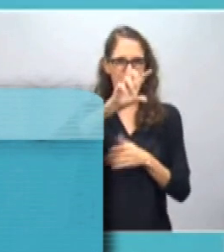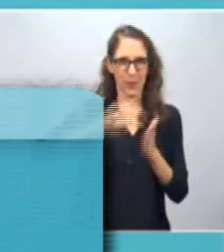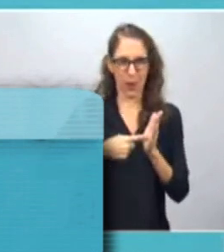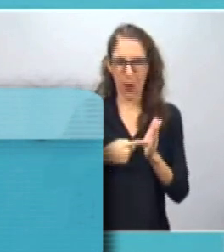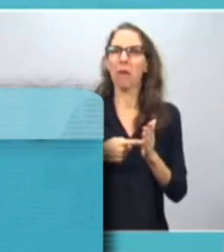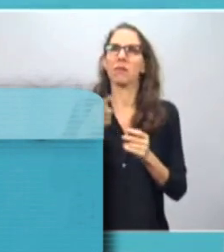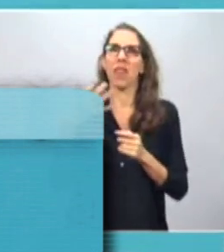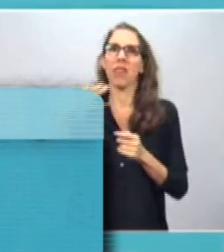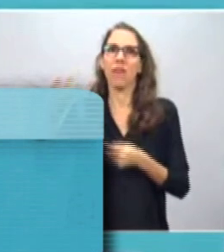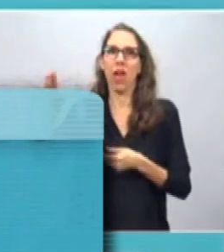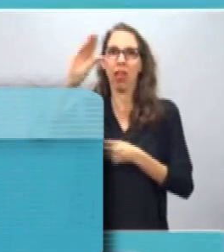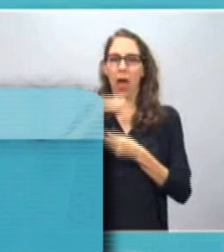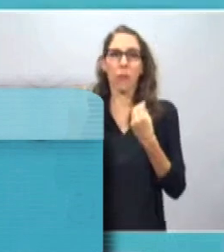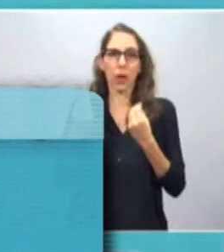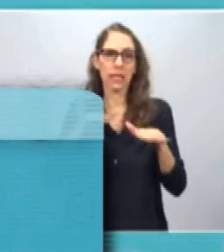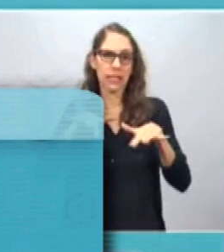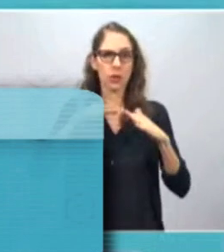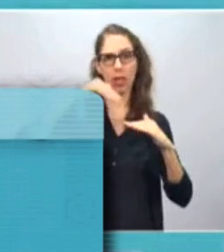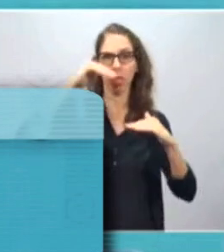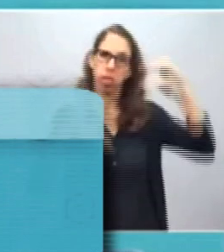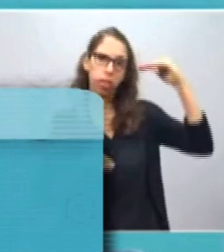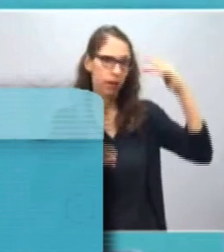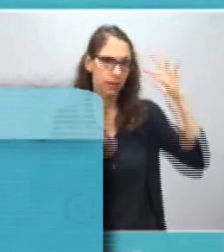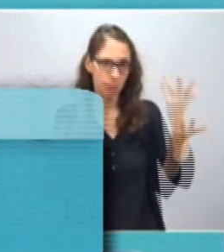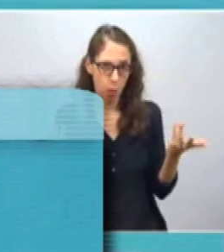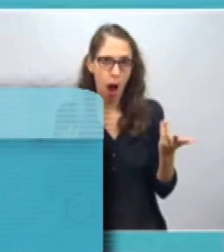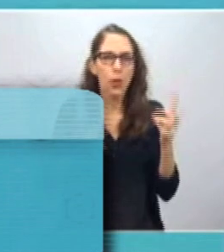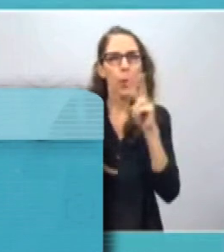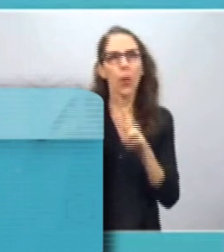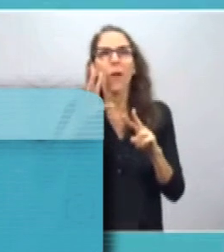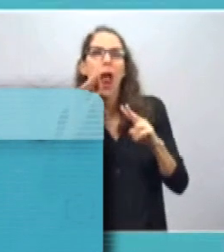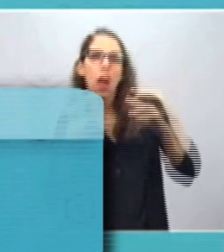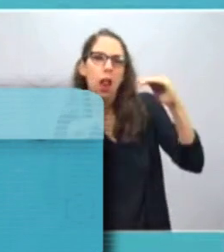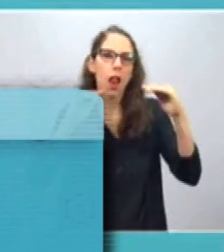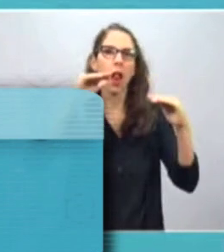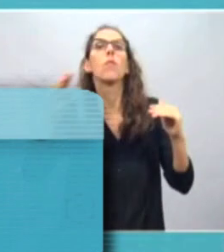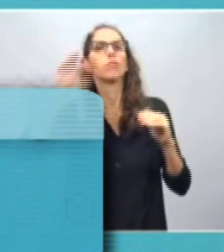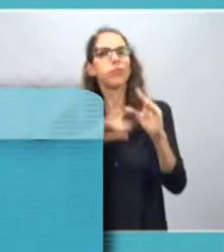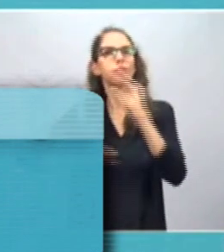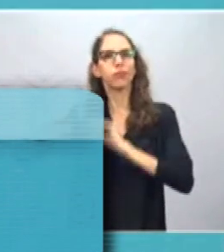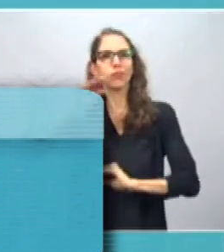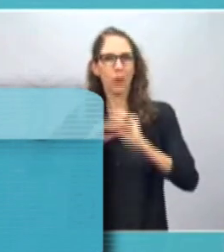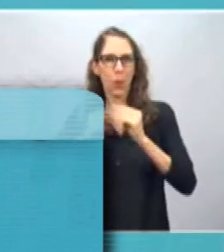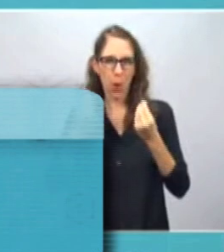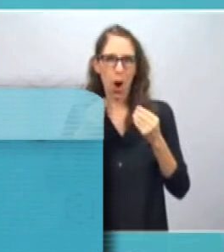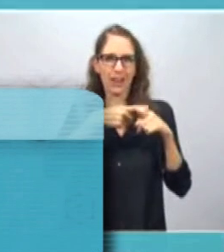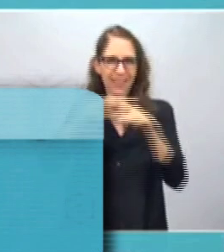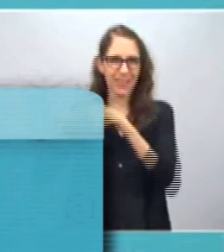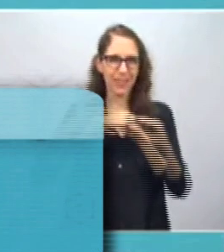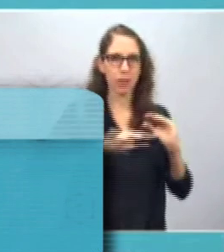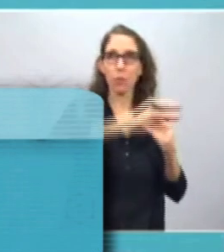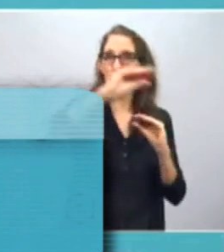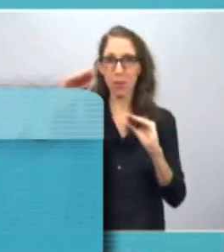mínimamente la desigual e inequitativa coparticipación que recibe la